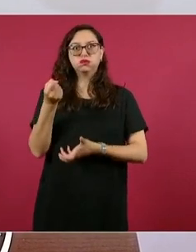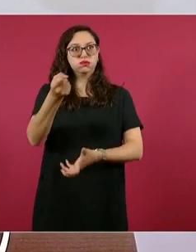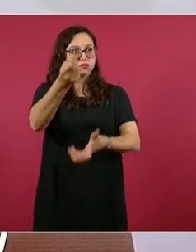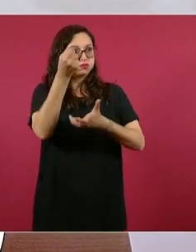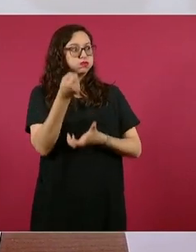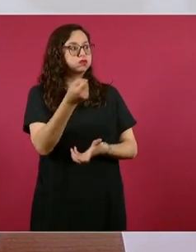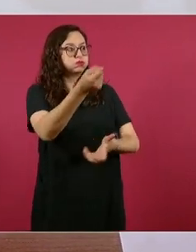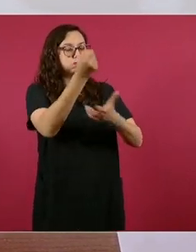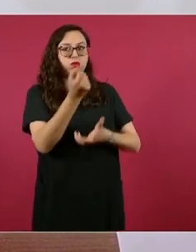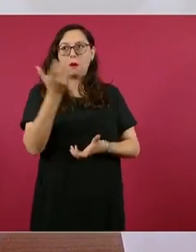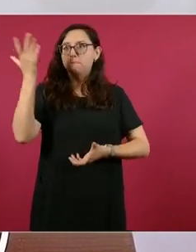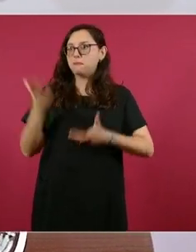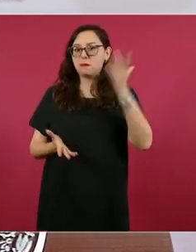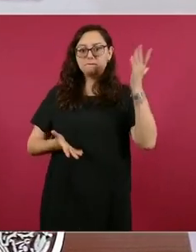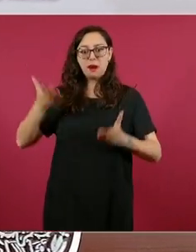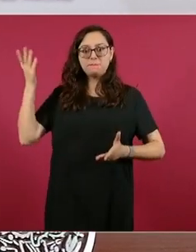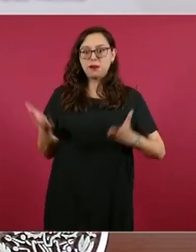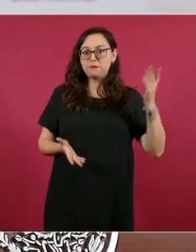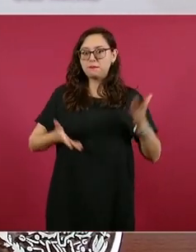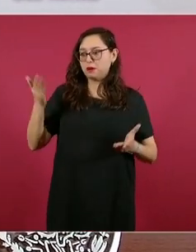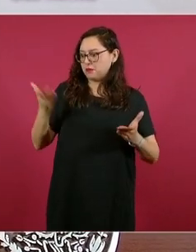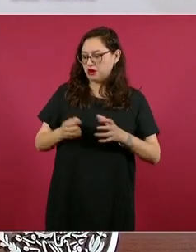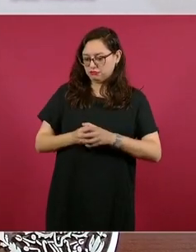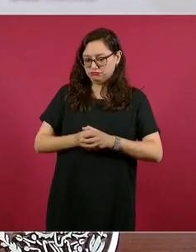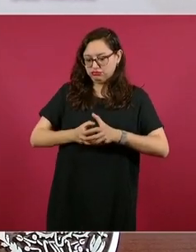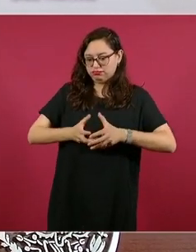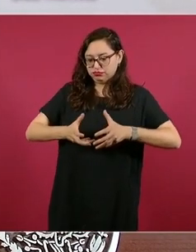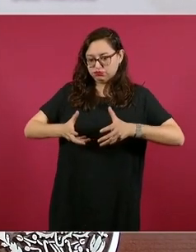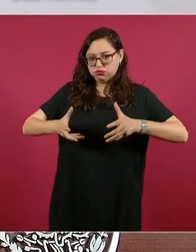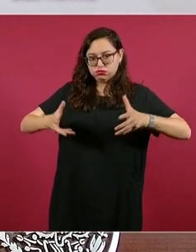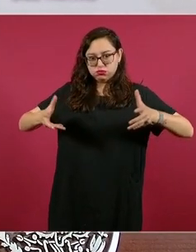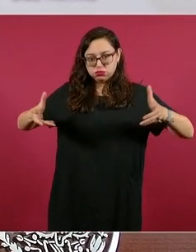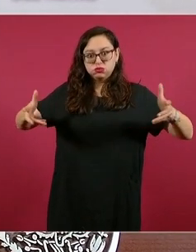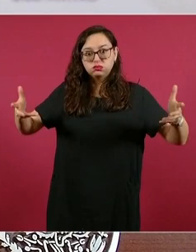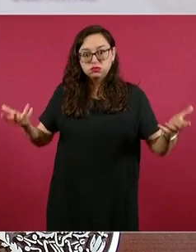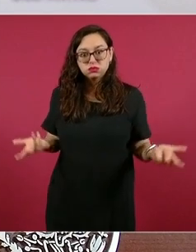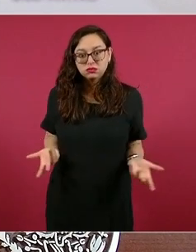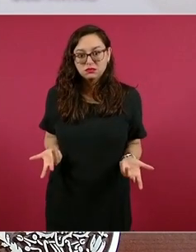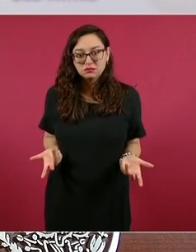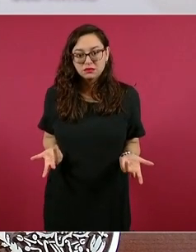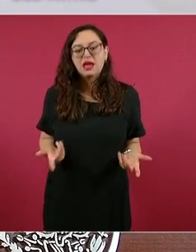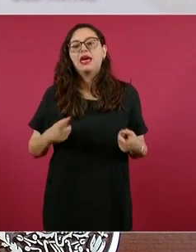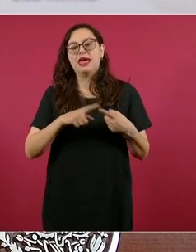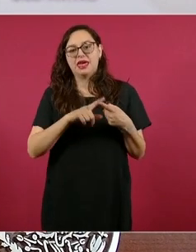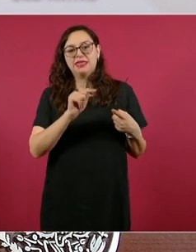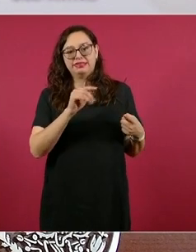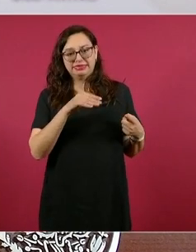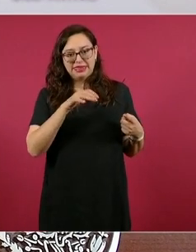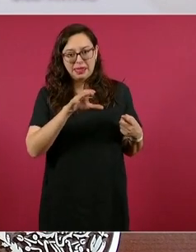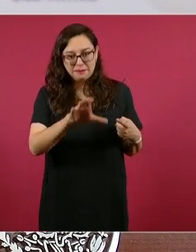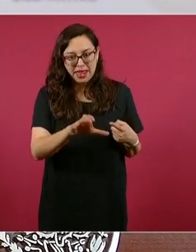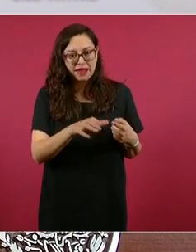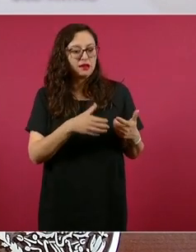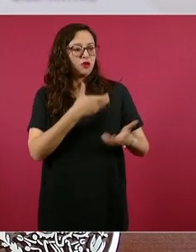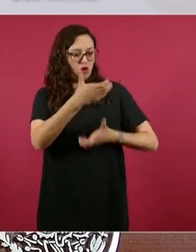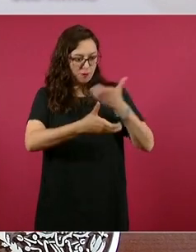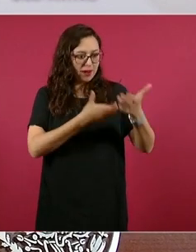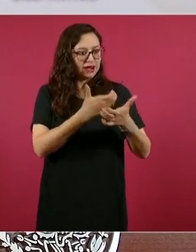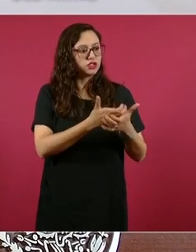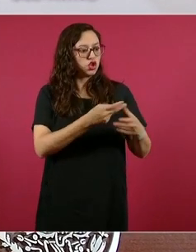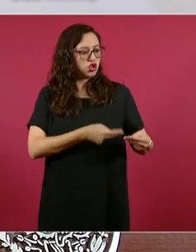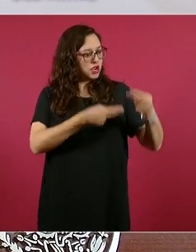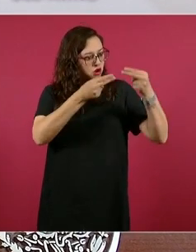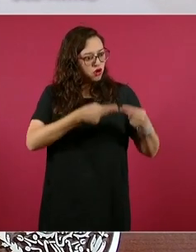está llegando inversión extranjera a México por el tratado y por la relación económica comercial con